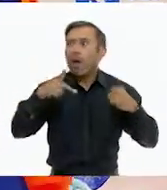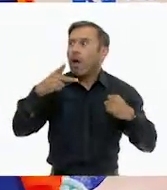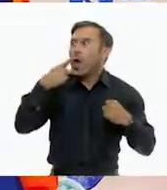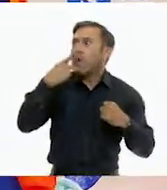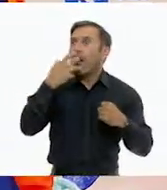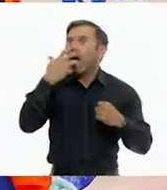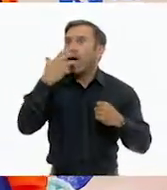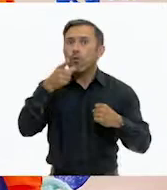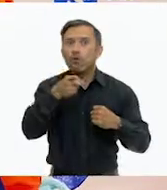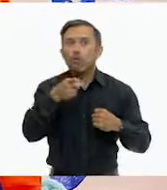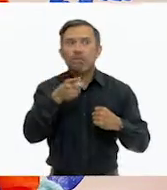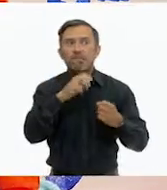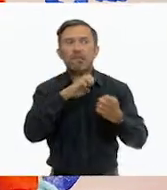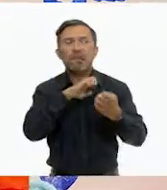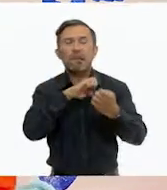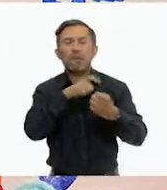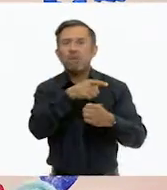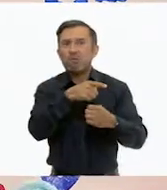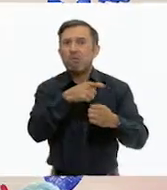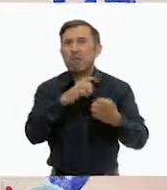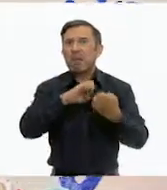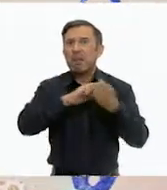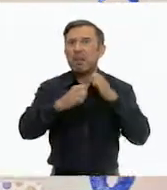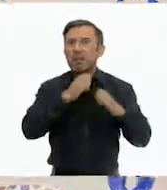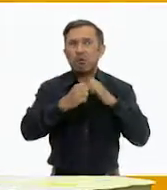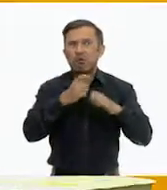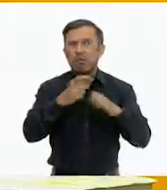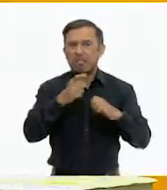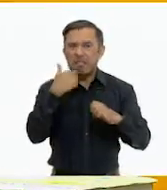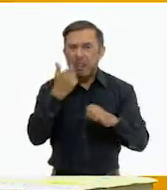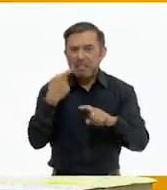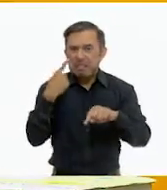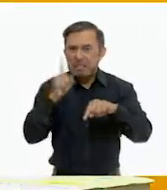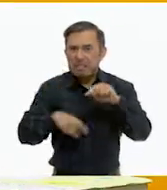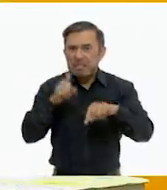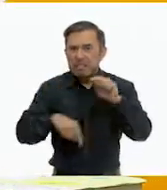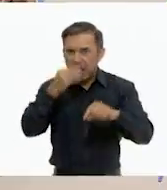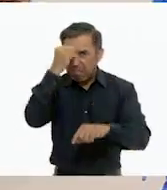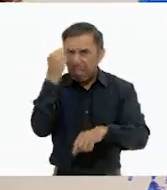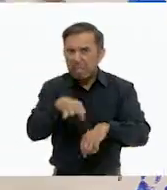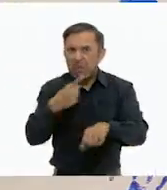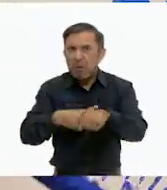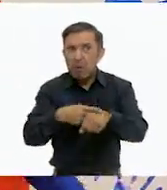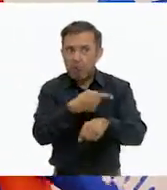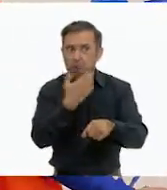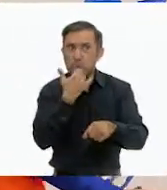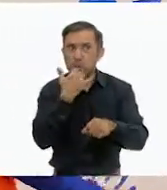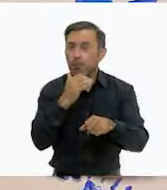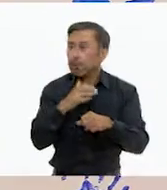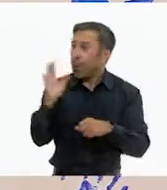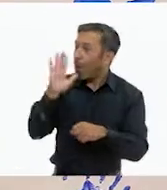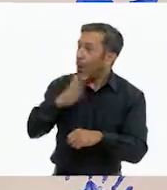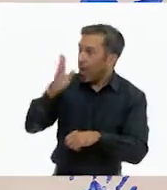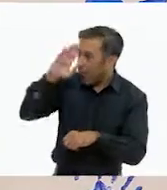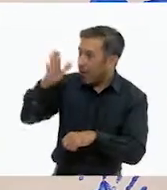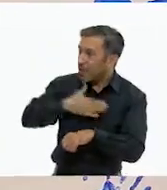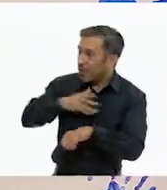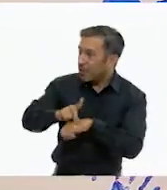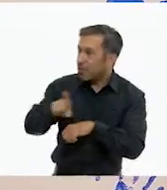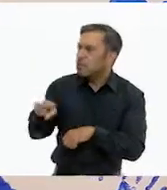vida saludable. Hola, muy buenos días. Hola. ¿Quién eres? Yo. Soy